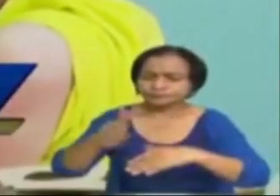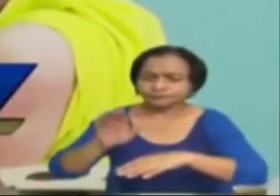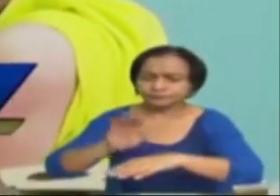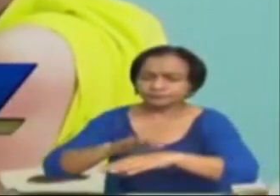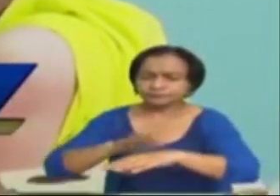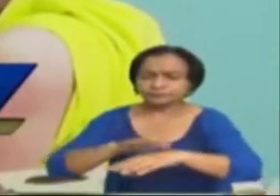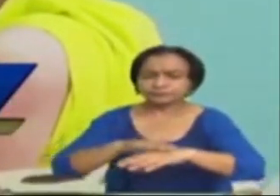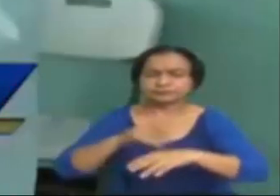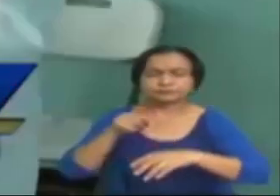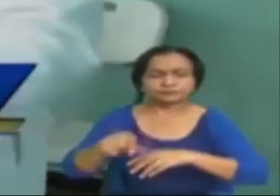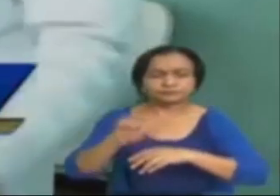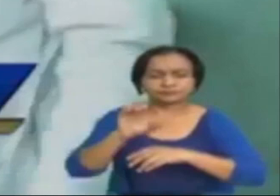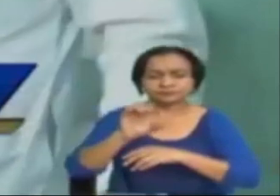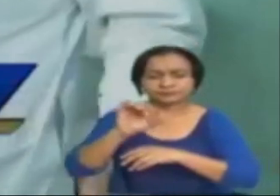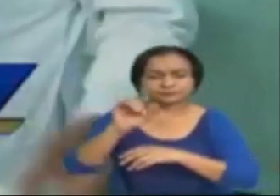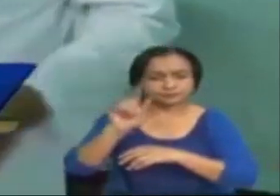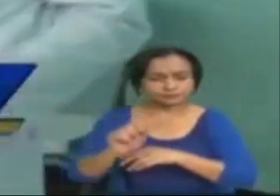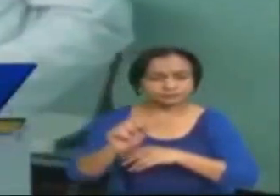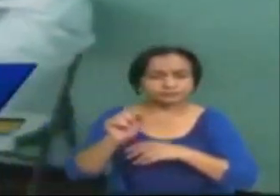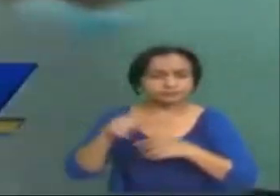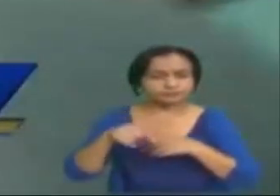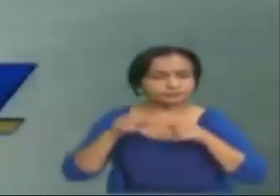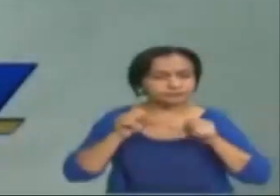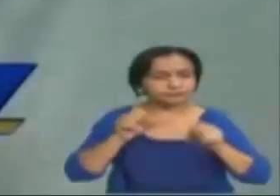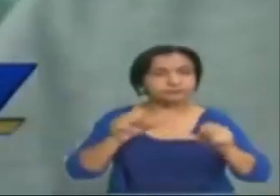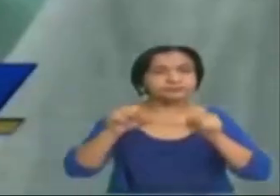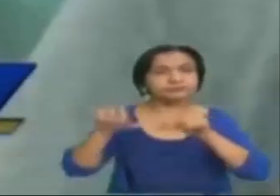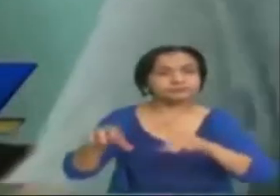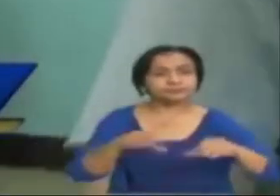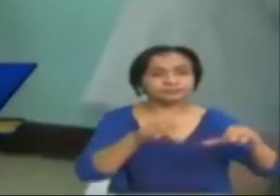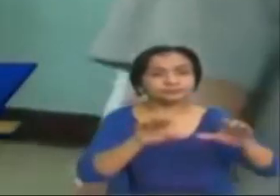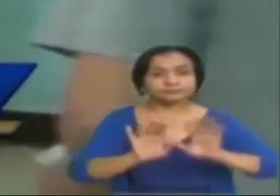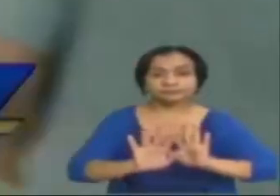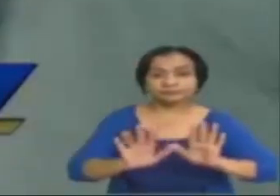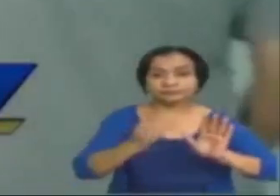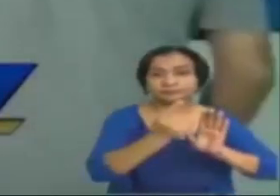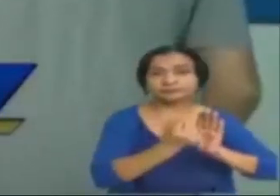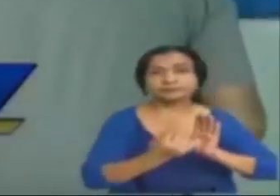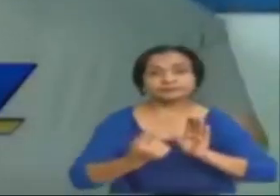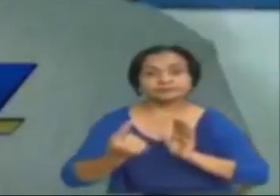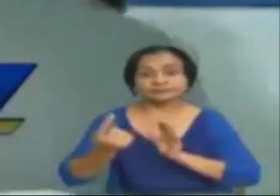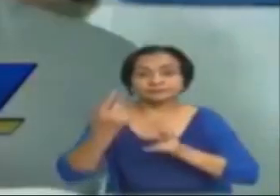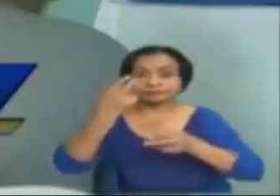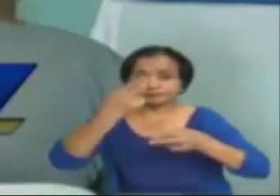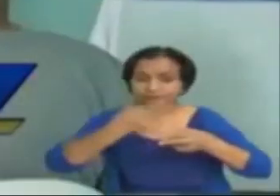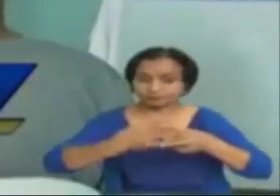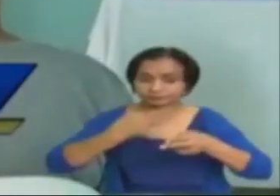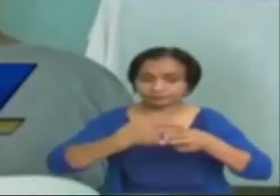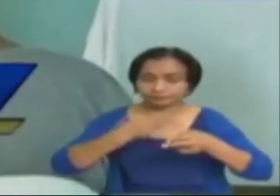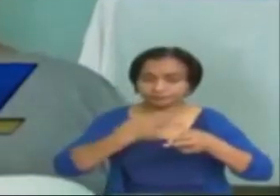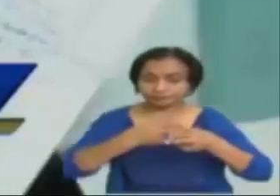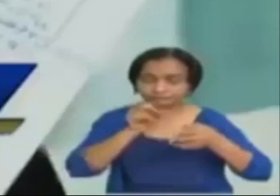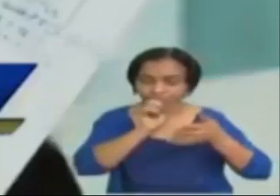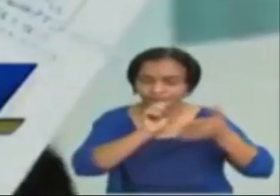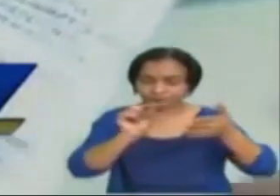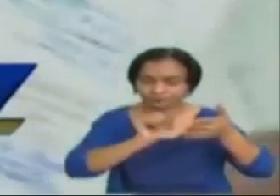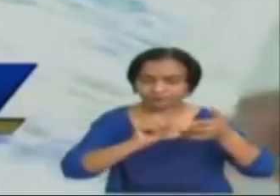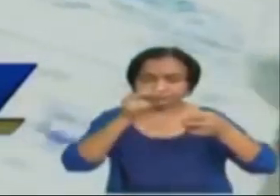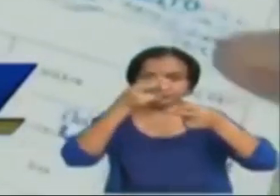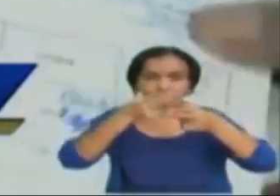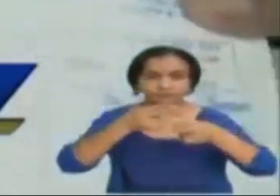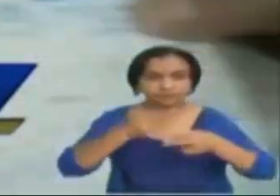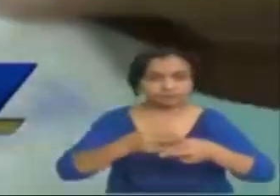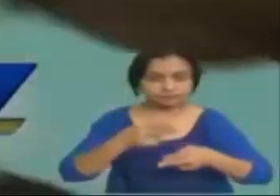ya sabemos. Luego tenemos también, compañeros, la vacunación contra influenza para adultos,